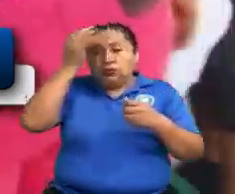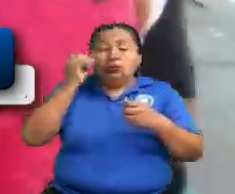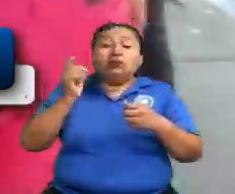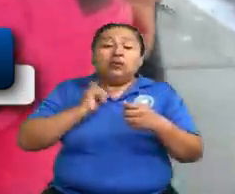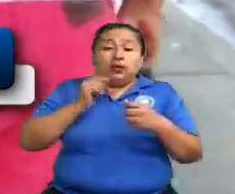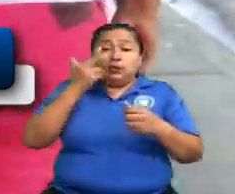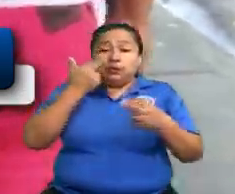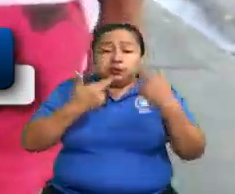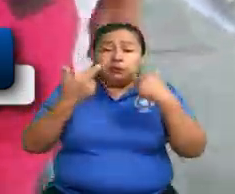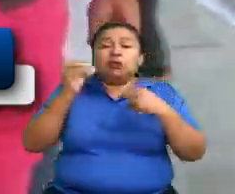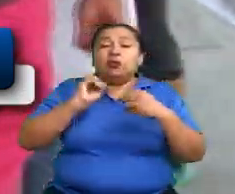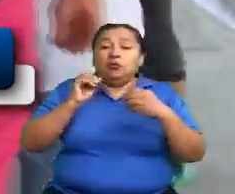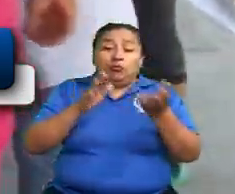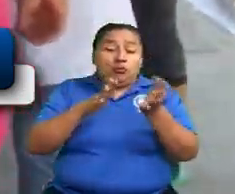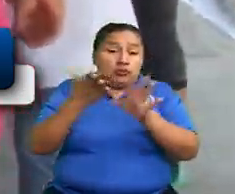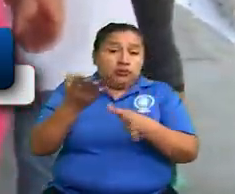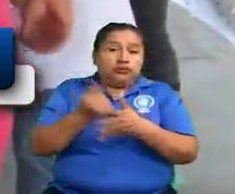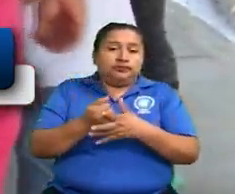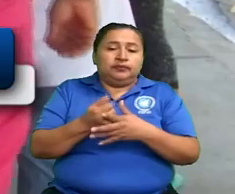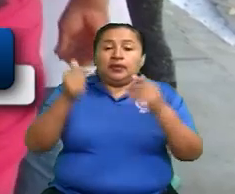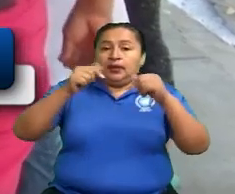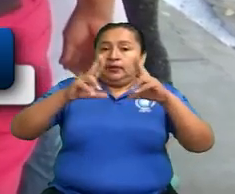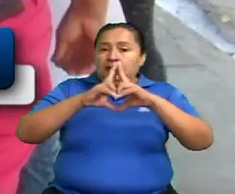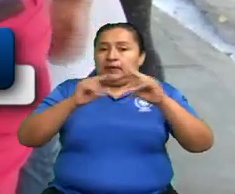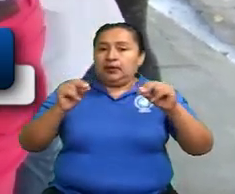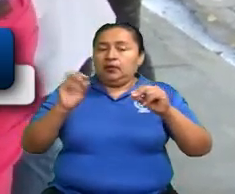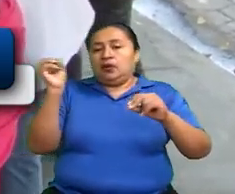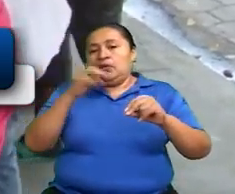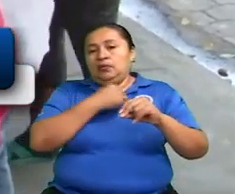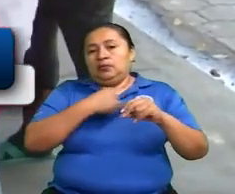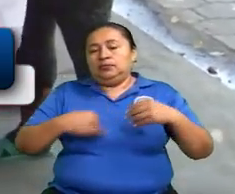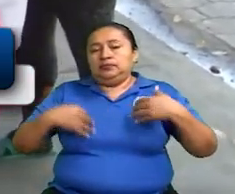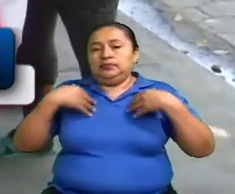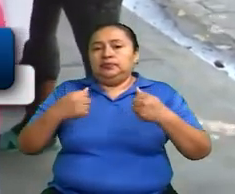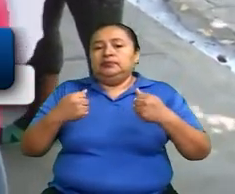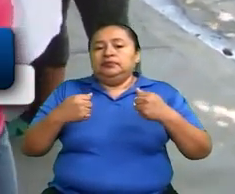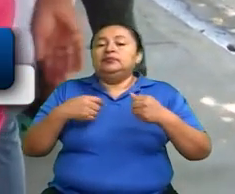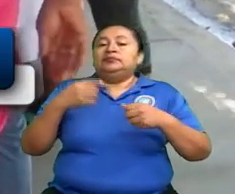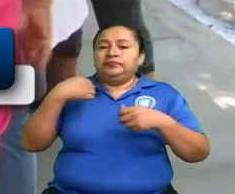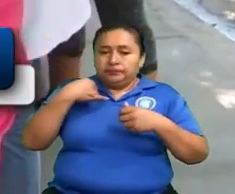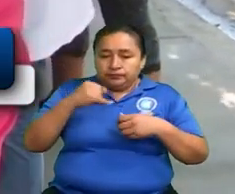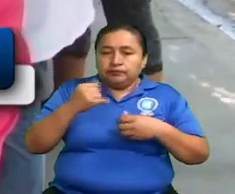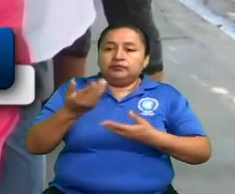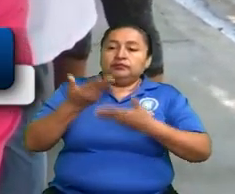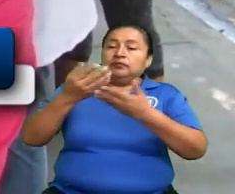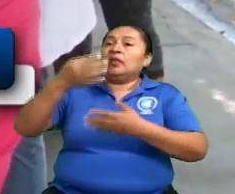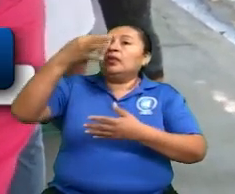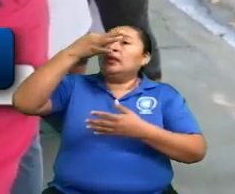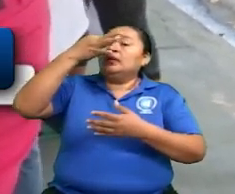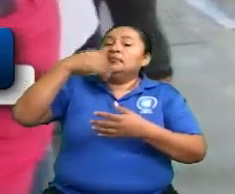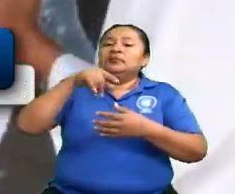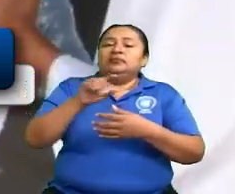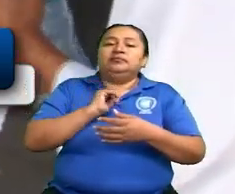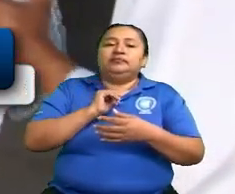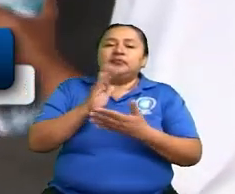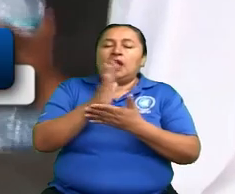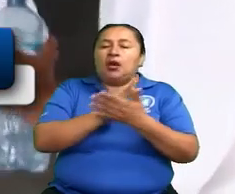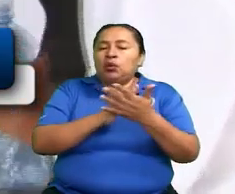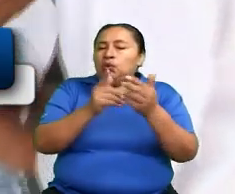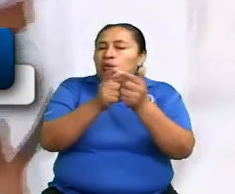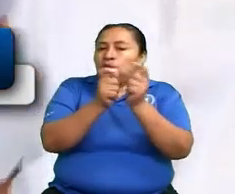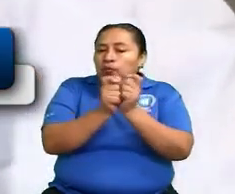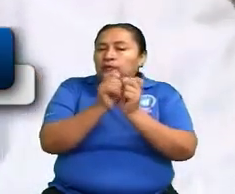provoca muerte. Nicaragua o el Ministerio de Salud aplica esta vacuna para ciertos grupos